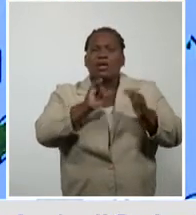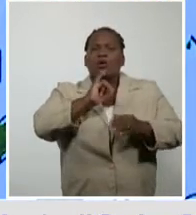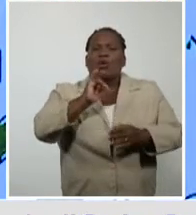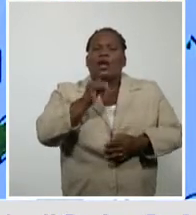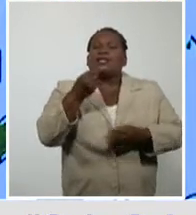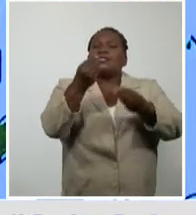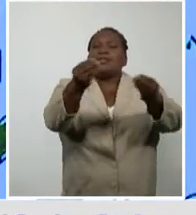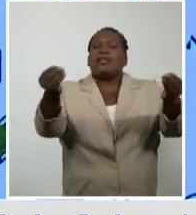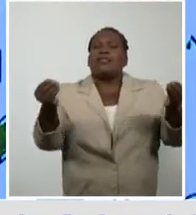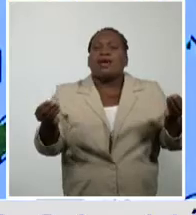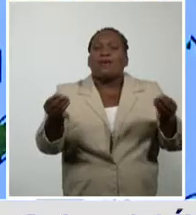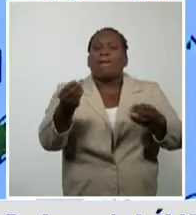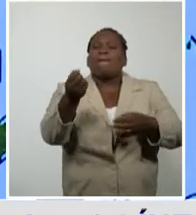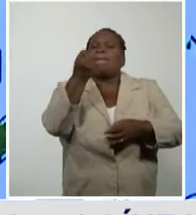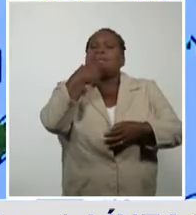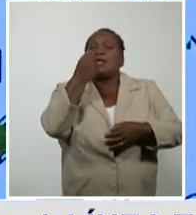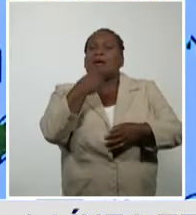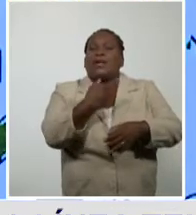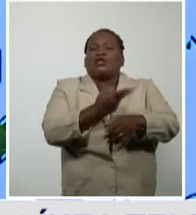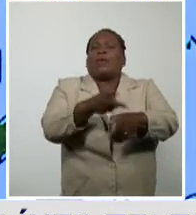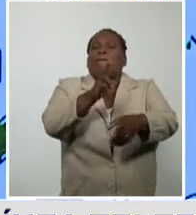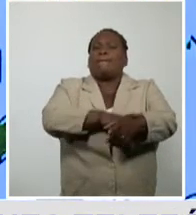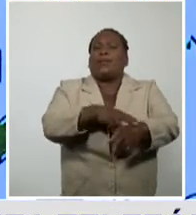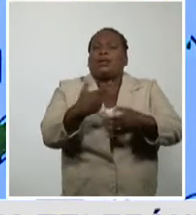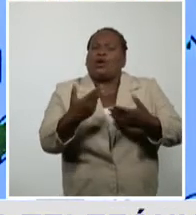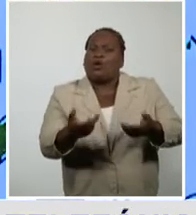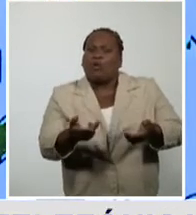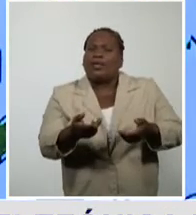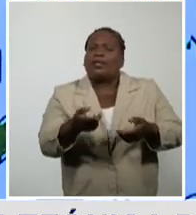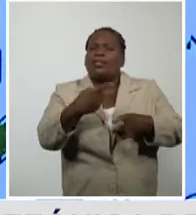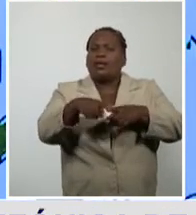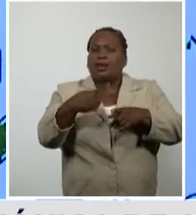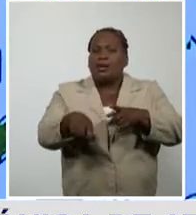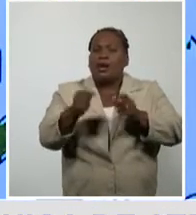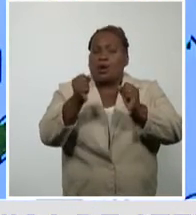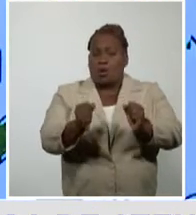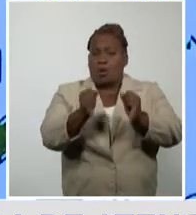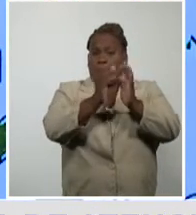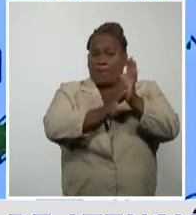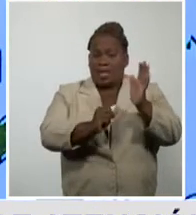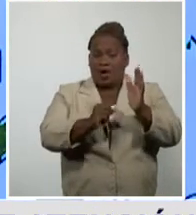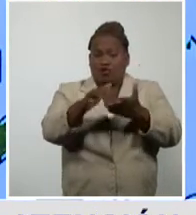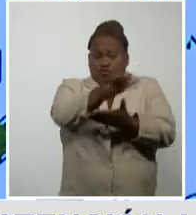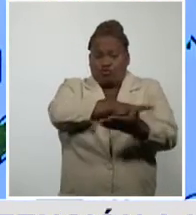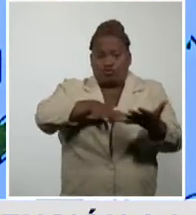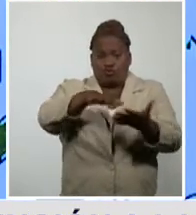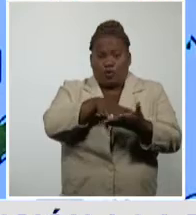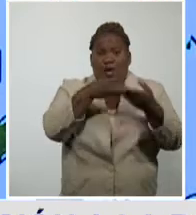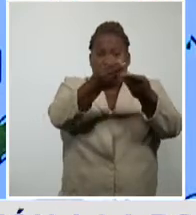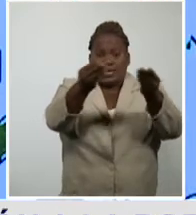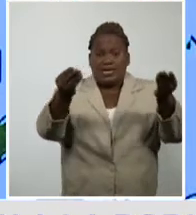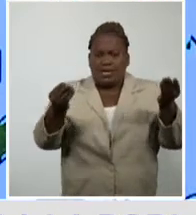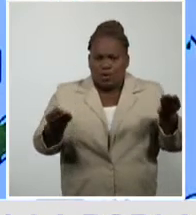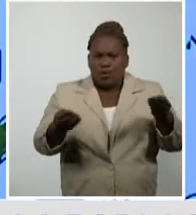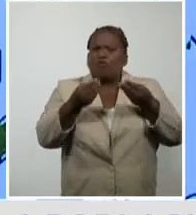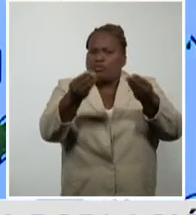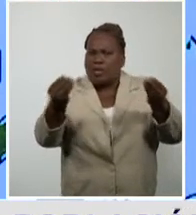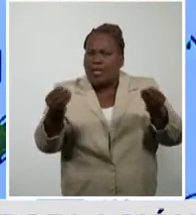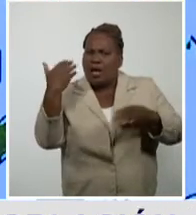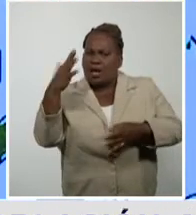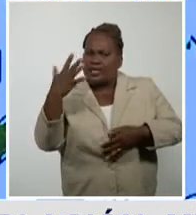medicamentos preventivos como el Prevengovir en caso de encontrarse hospedados en zonas donde éste se ha distribuido. ¿Qué sucede con